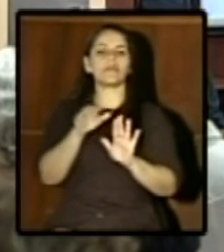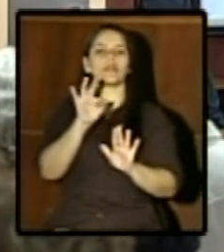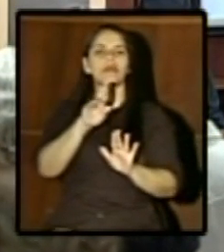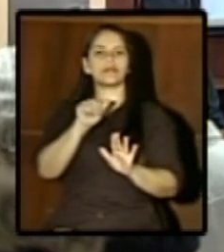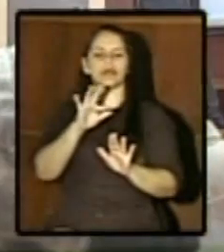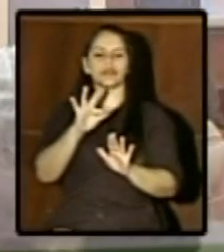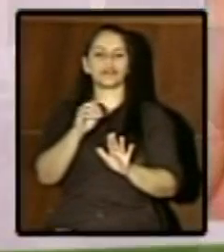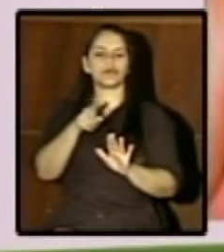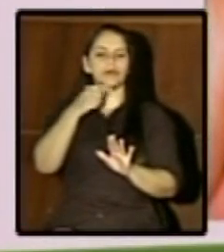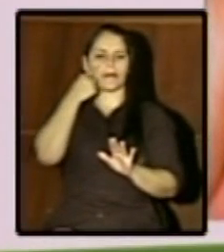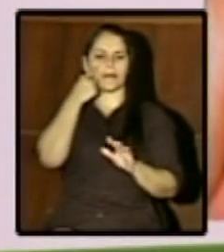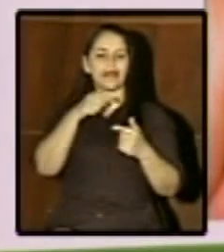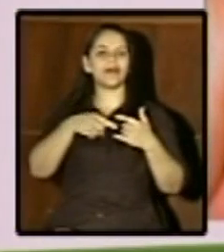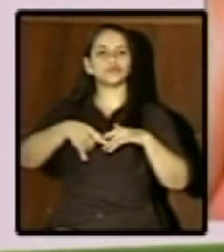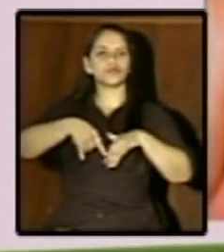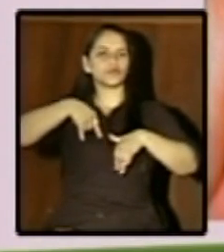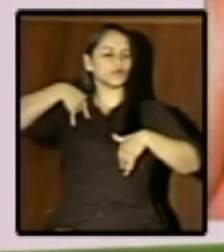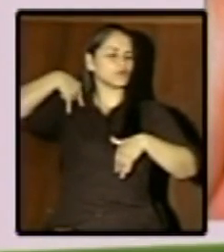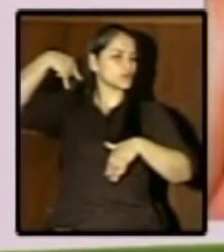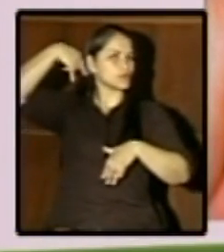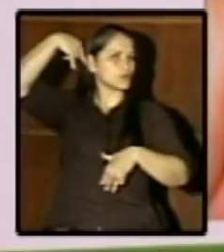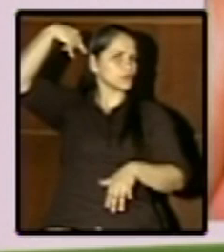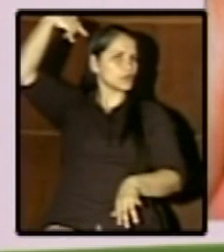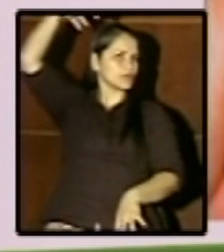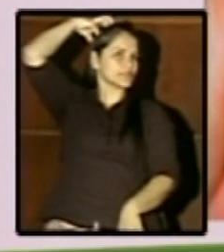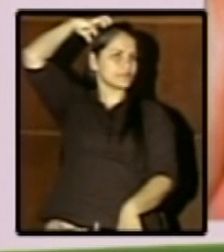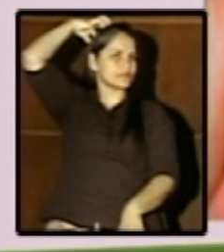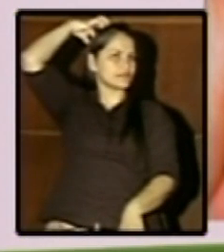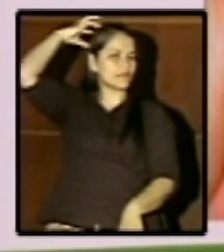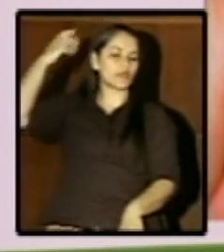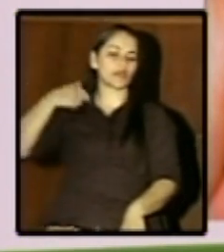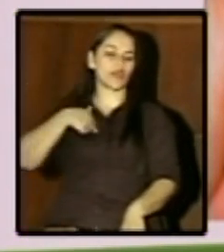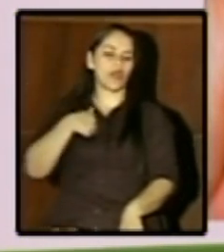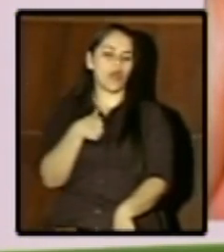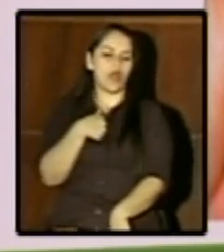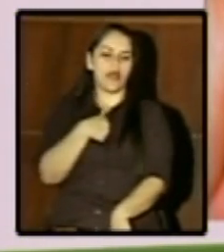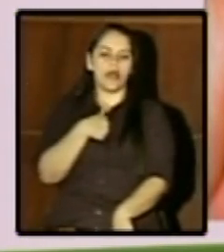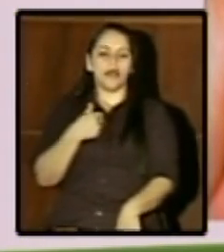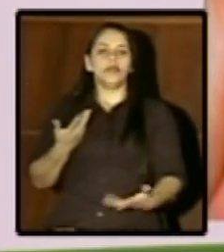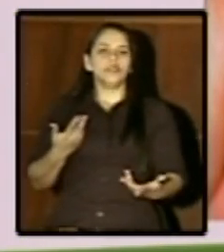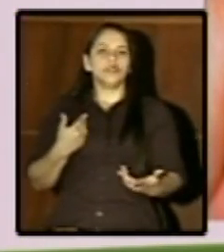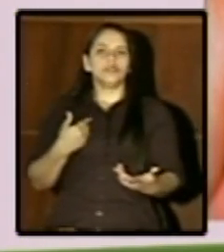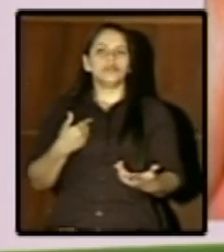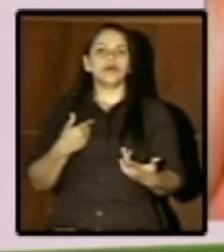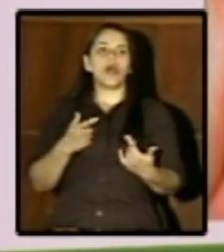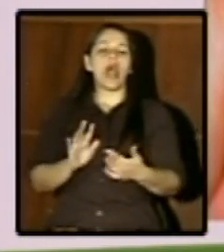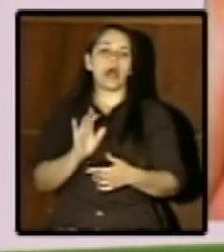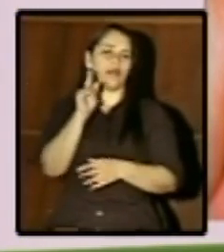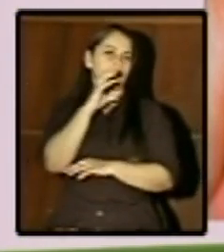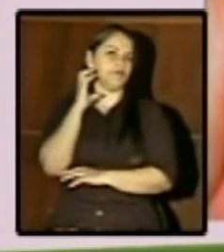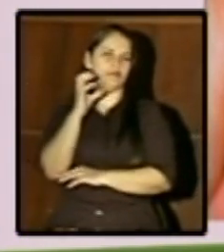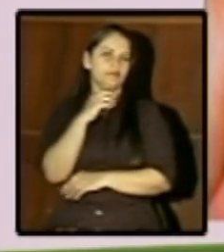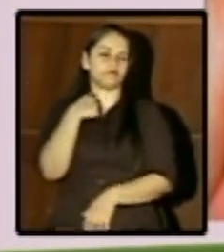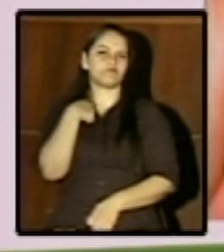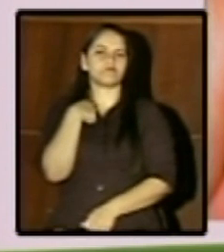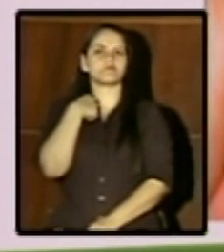a través de los cuales viaja ese estímulo y el cerebro ya lo interpreta. Si yo soy un mariner o un lancero de Colombia, pues